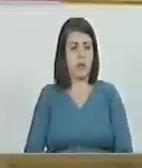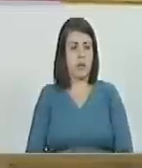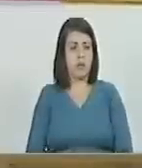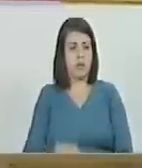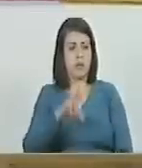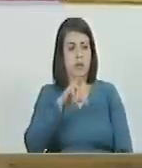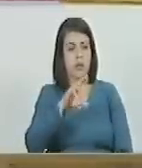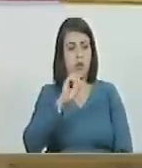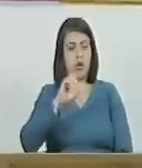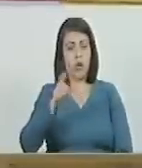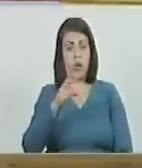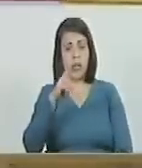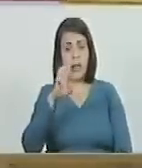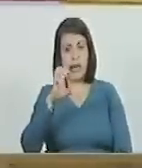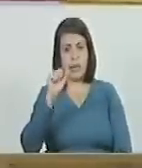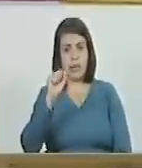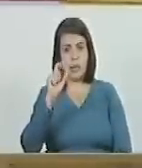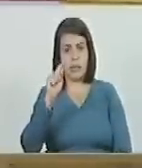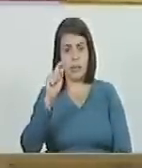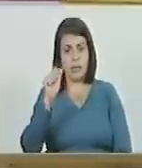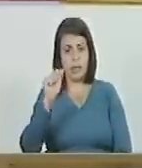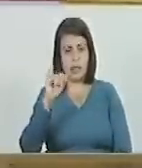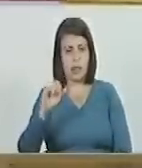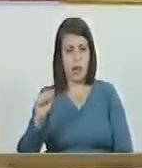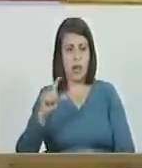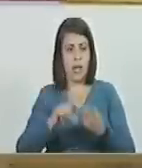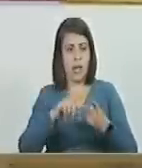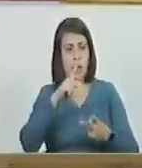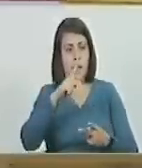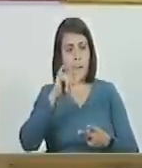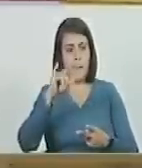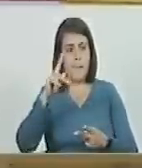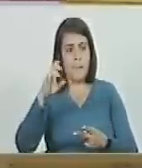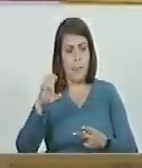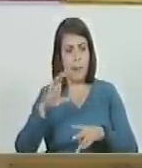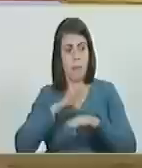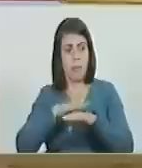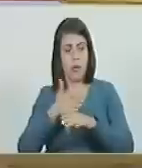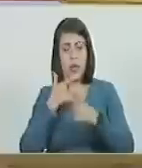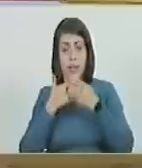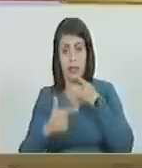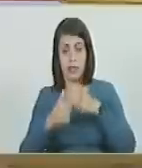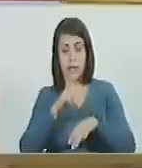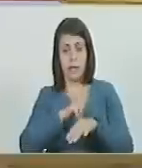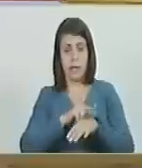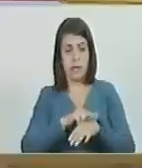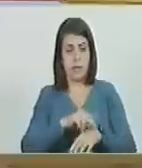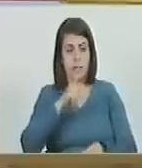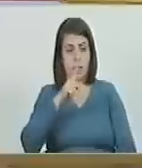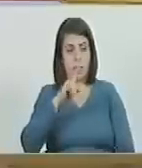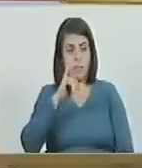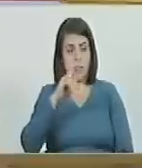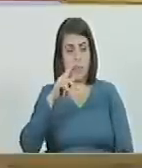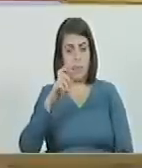Redoxal, el llamado doctor Típex, a eso sí queda claro por qué le llamaban el doctor